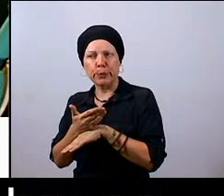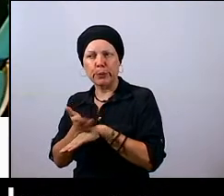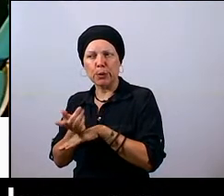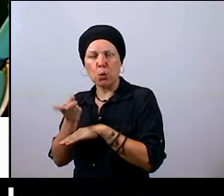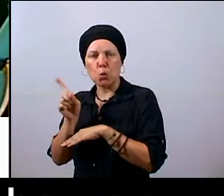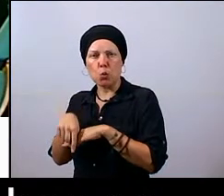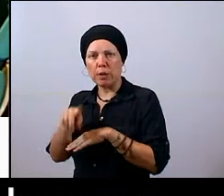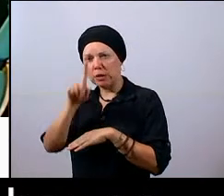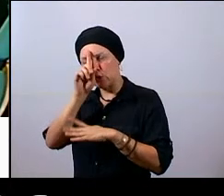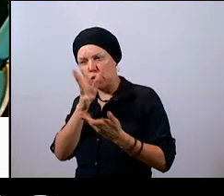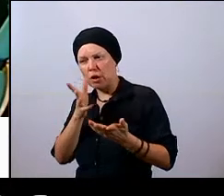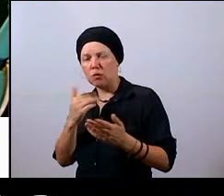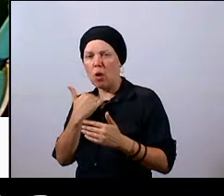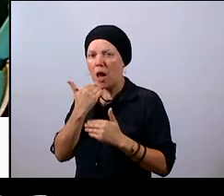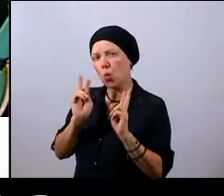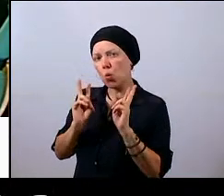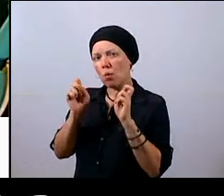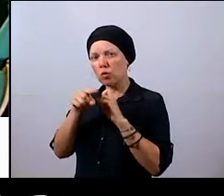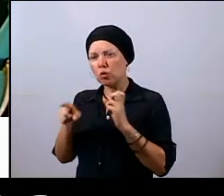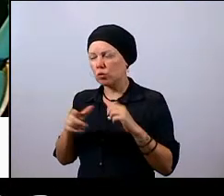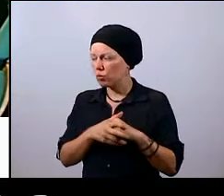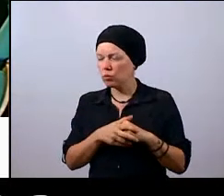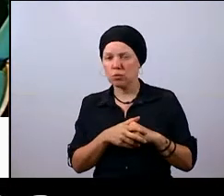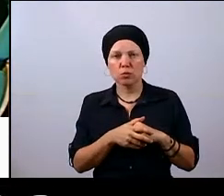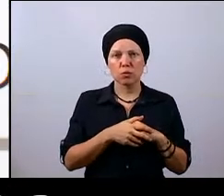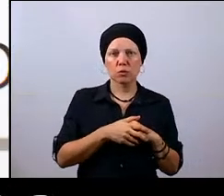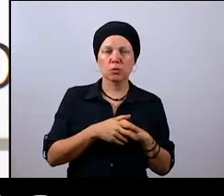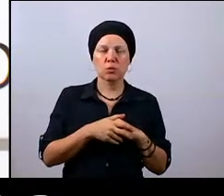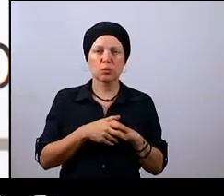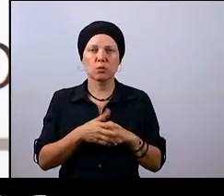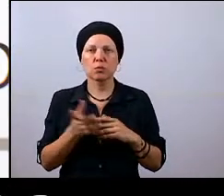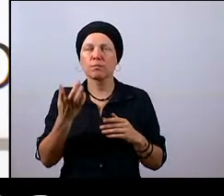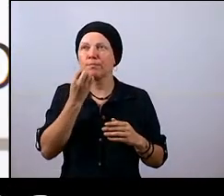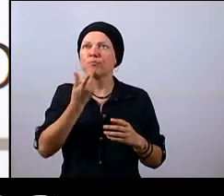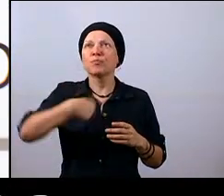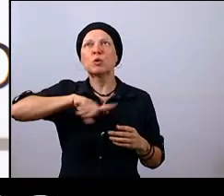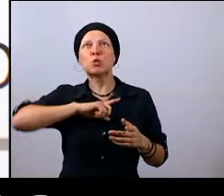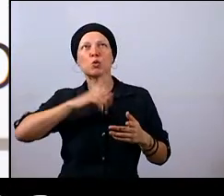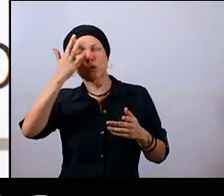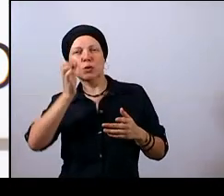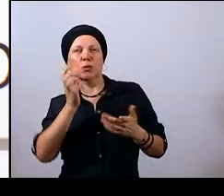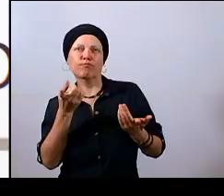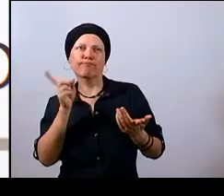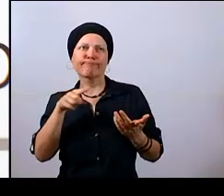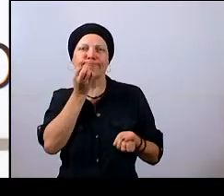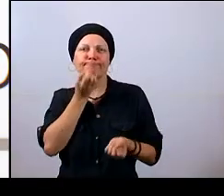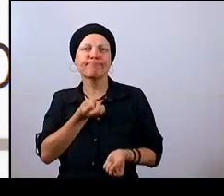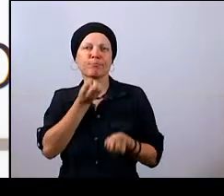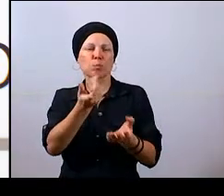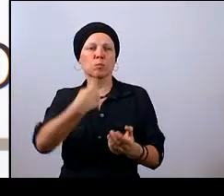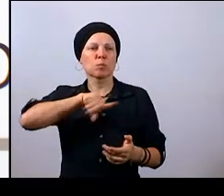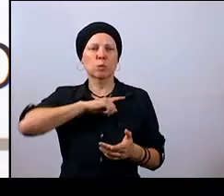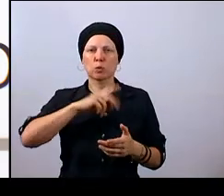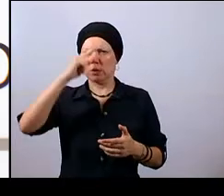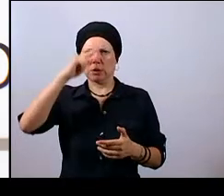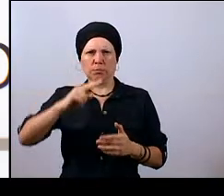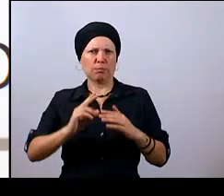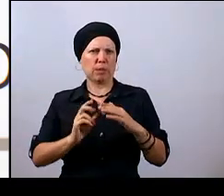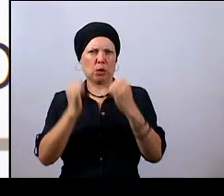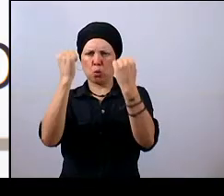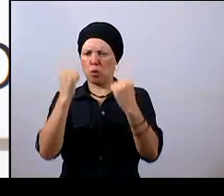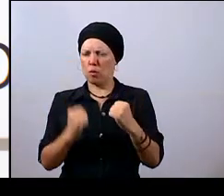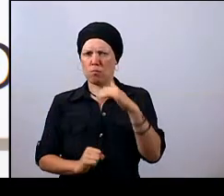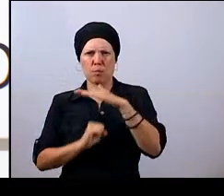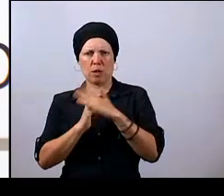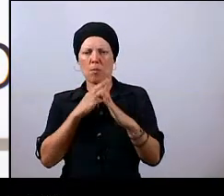No sé si tienen novedades, si lo puede confirmar. Bien, nosotros creo que siempre hemos manifestado tener un máximo respeto institucional por